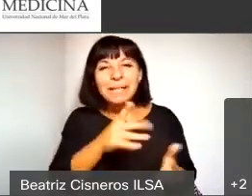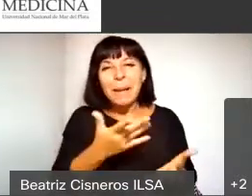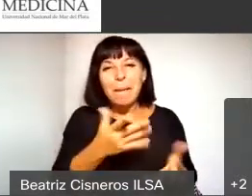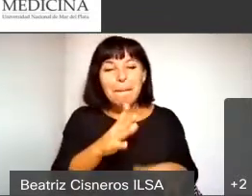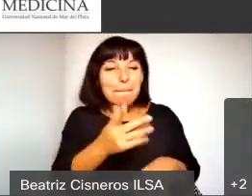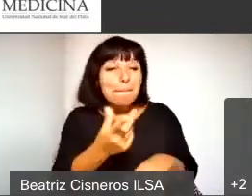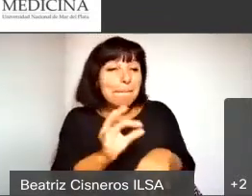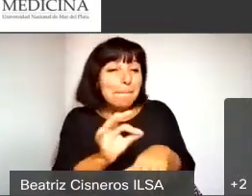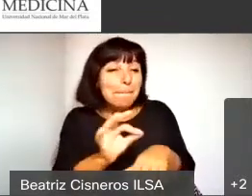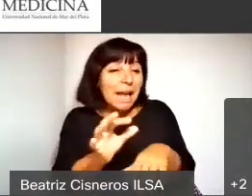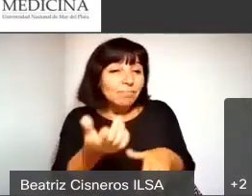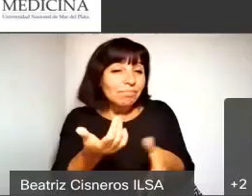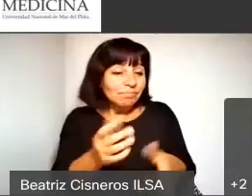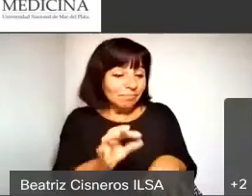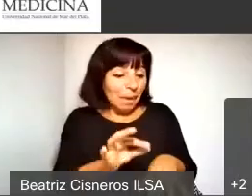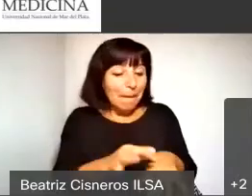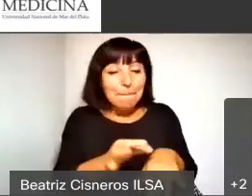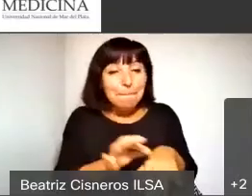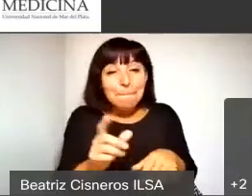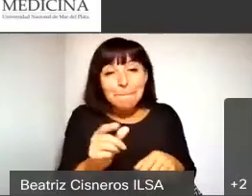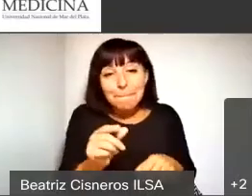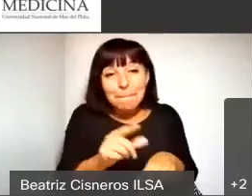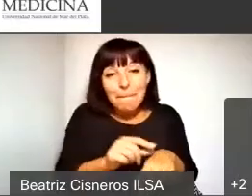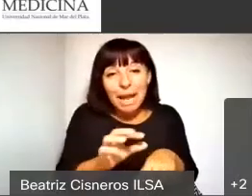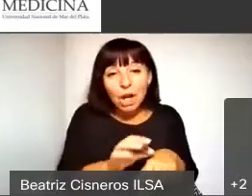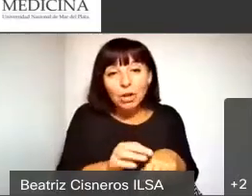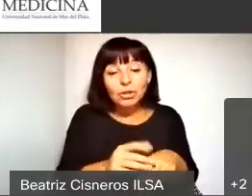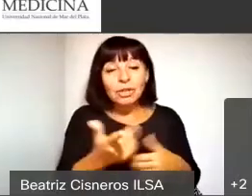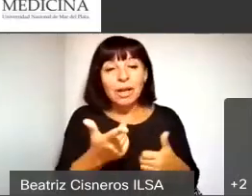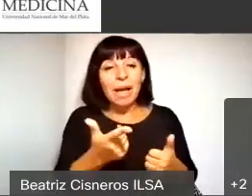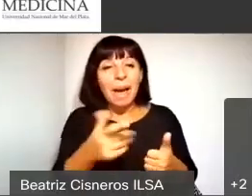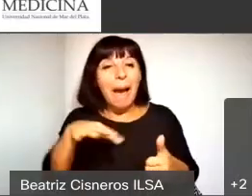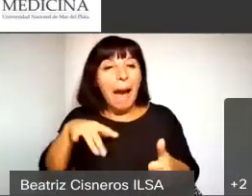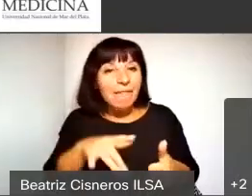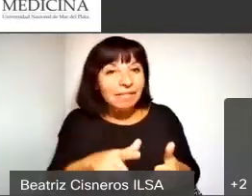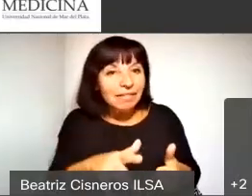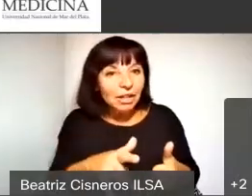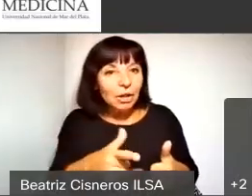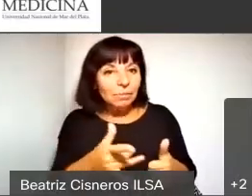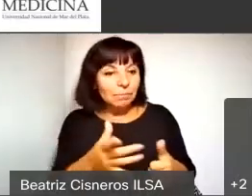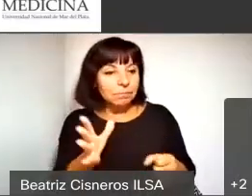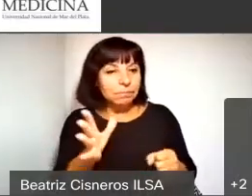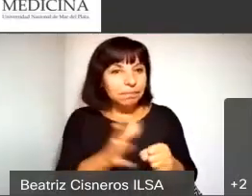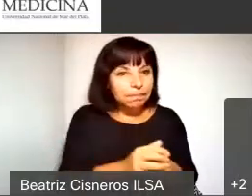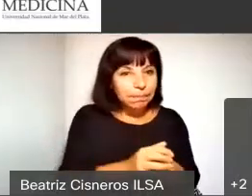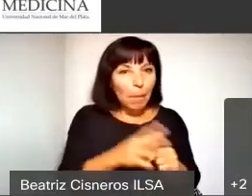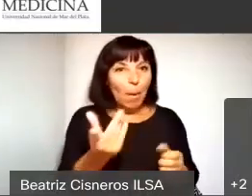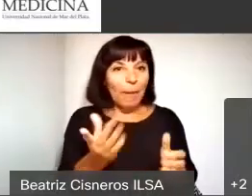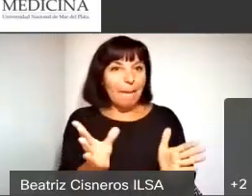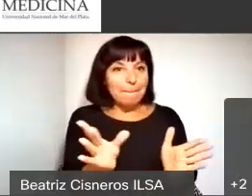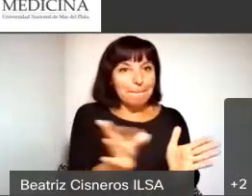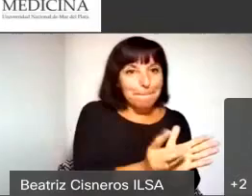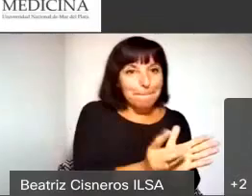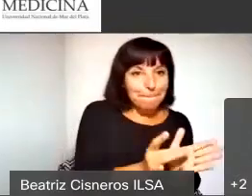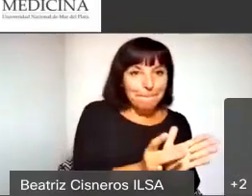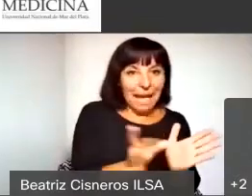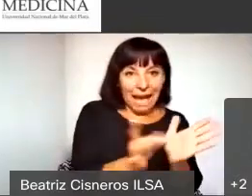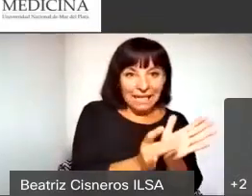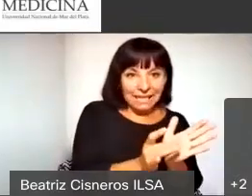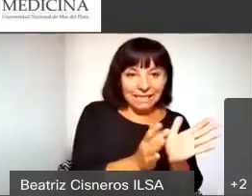pelitos, digamos, y lo que le permite a las bacterias es poder adherirse a superficies. Y por otro lado están